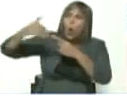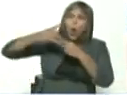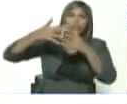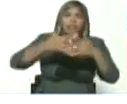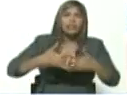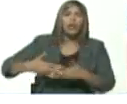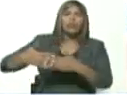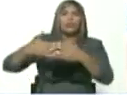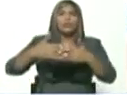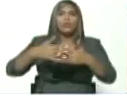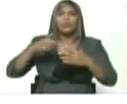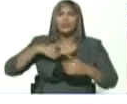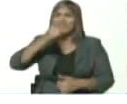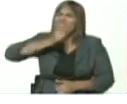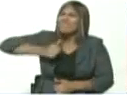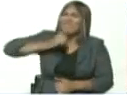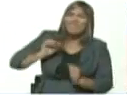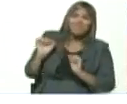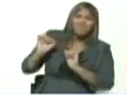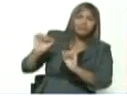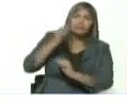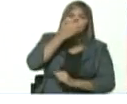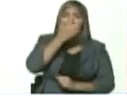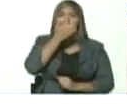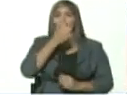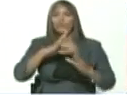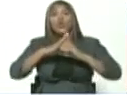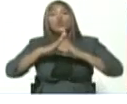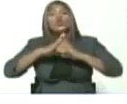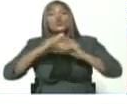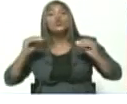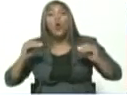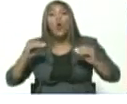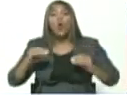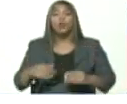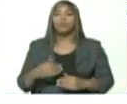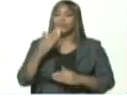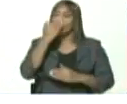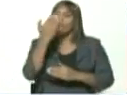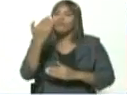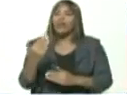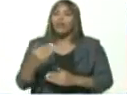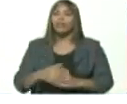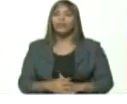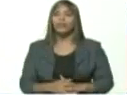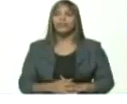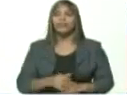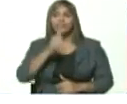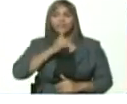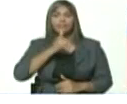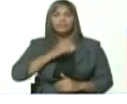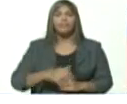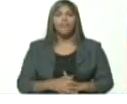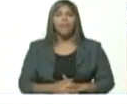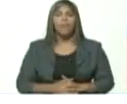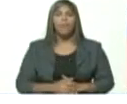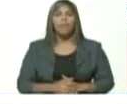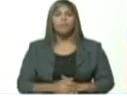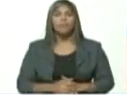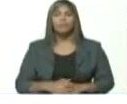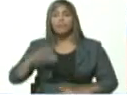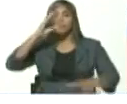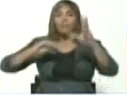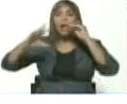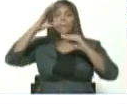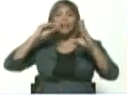y nosotros resistimos en toda la línea del frente donde nos tocó resistir. Y aprendimos a